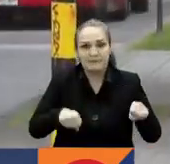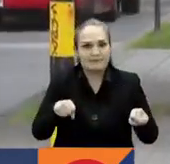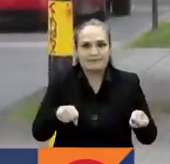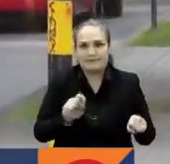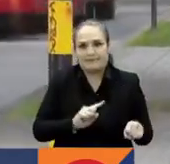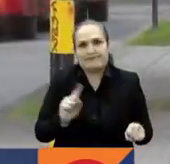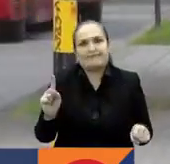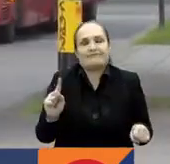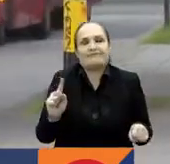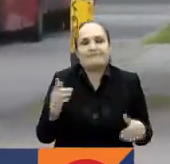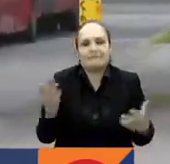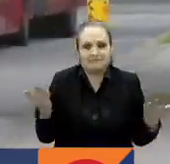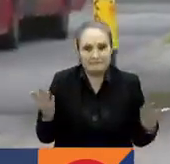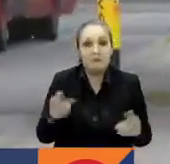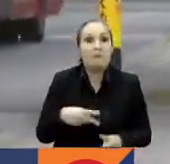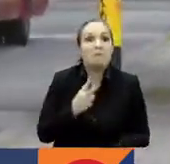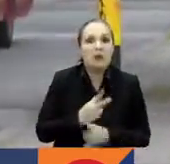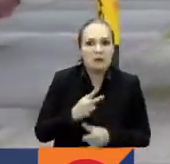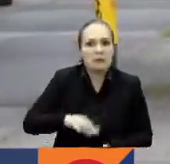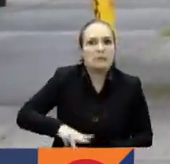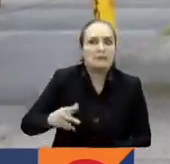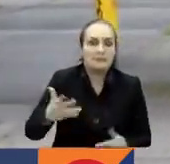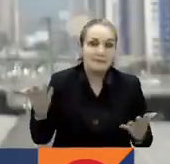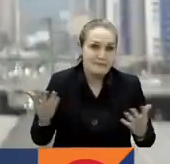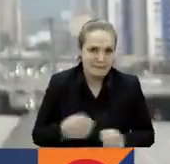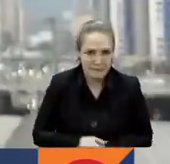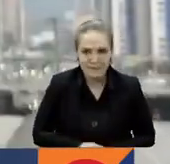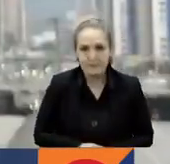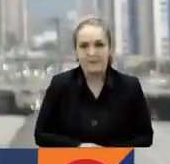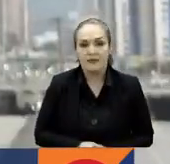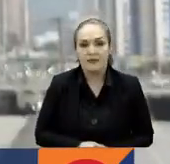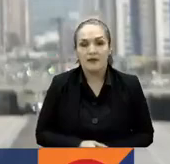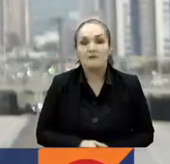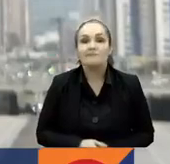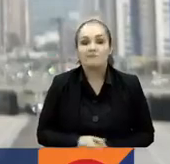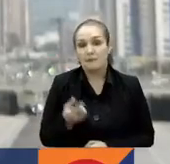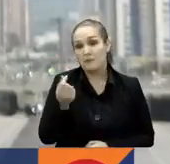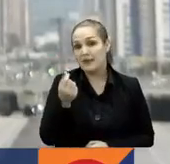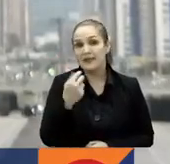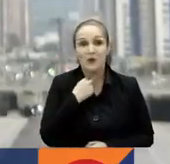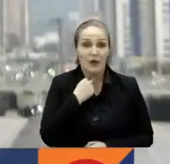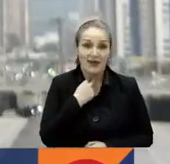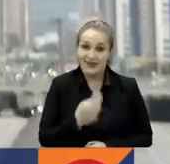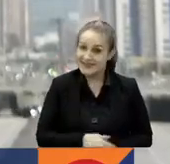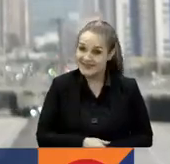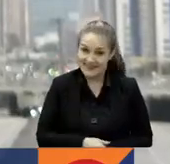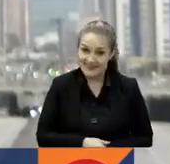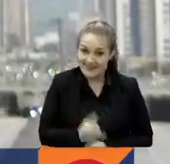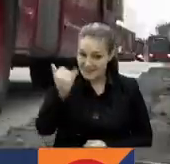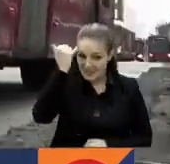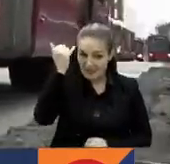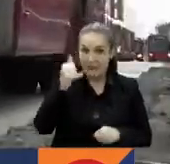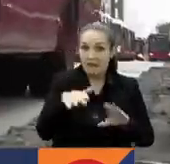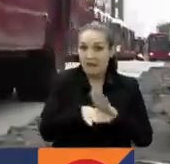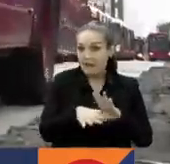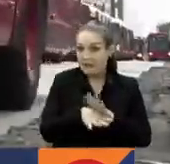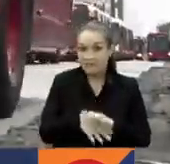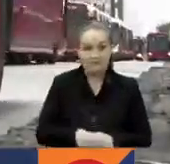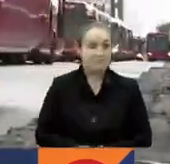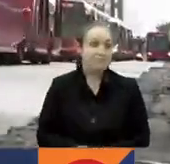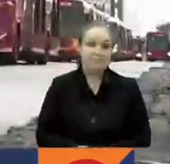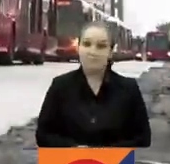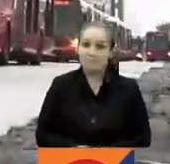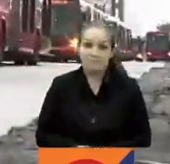porque lo peligroso y todo eso. Y pues obviamente el dinero no me alcanzaría para un taxi. Lo